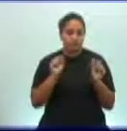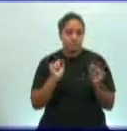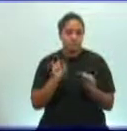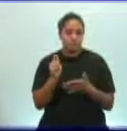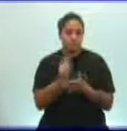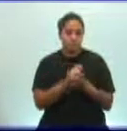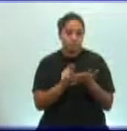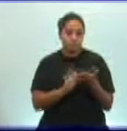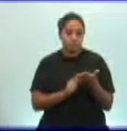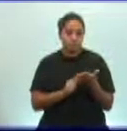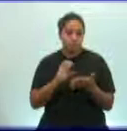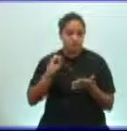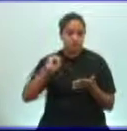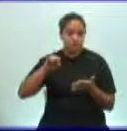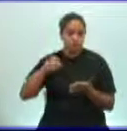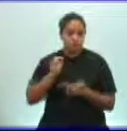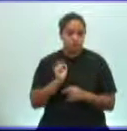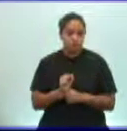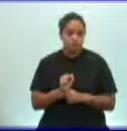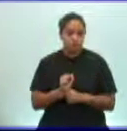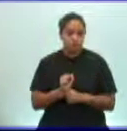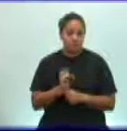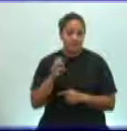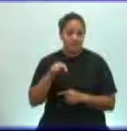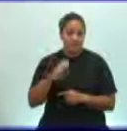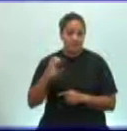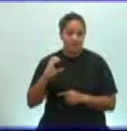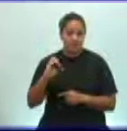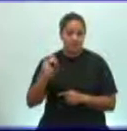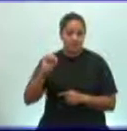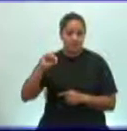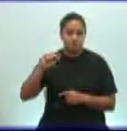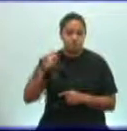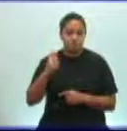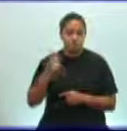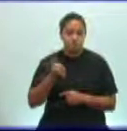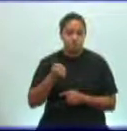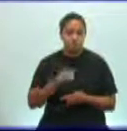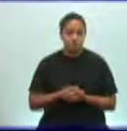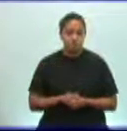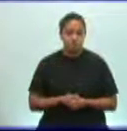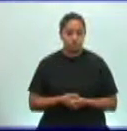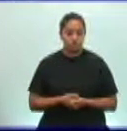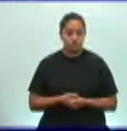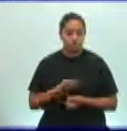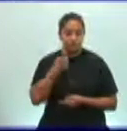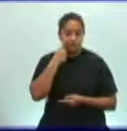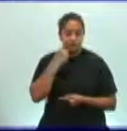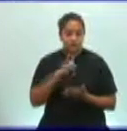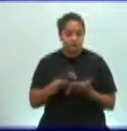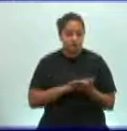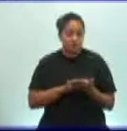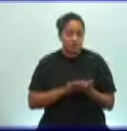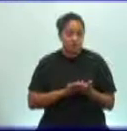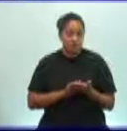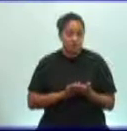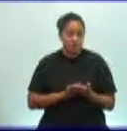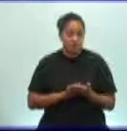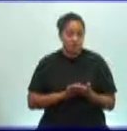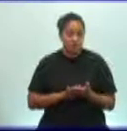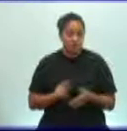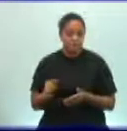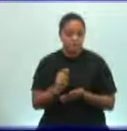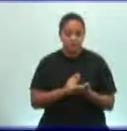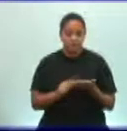siguiente párrafo y copia las conjunciones y las contracciones. Fíjense que solo van a copiar las conjunciones y